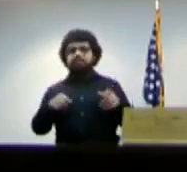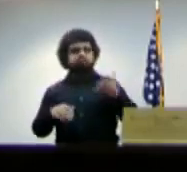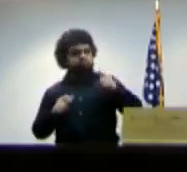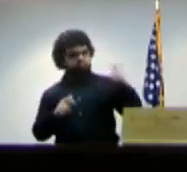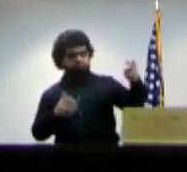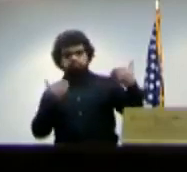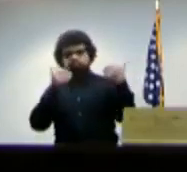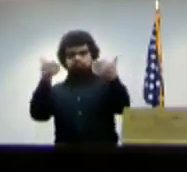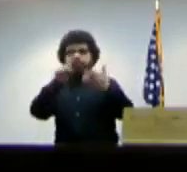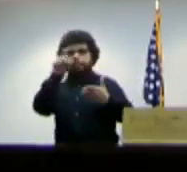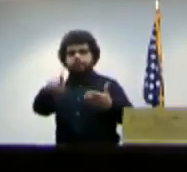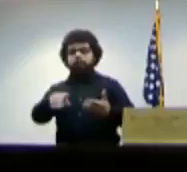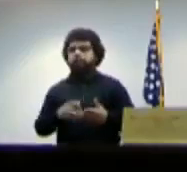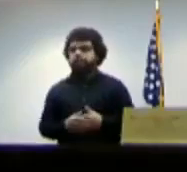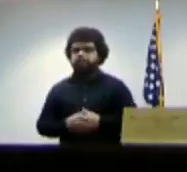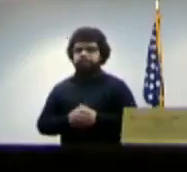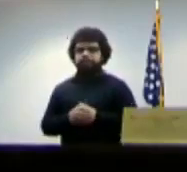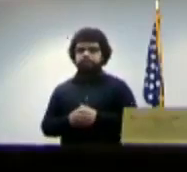haga las preguntas.